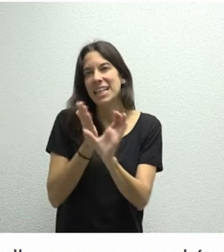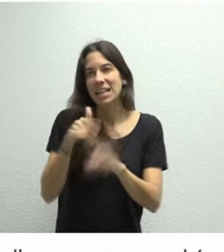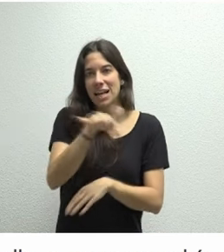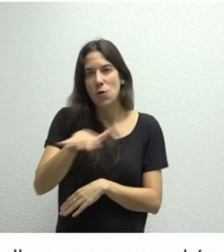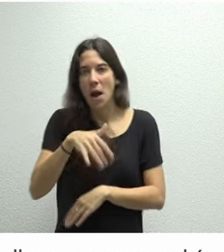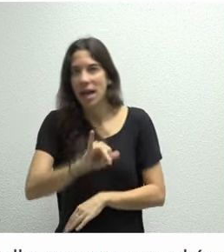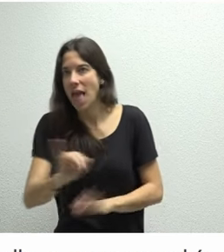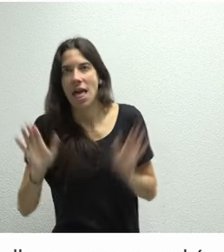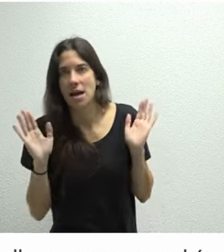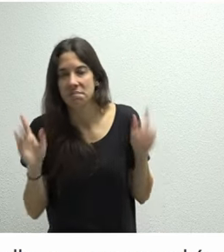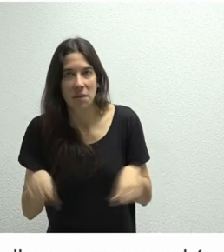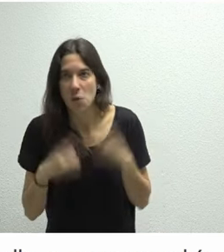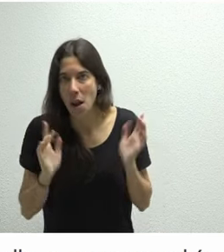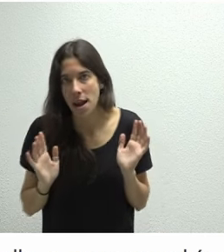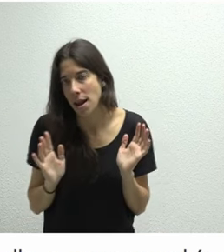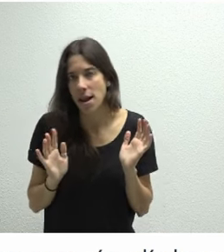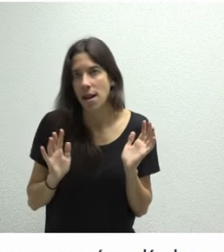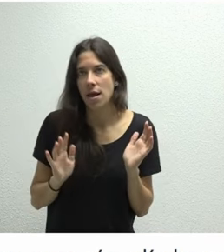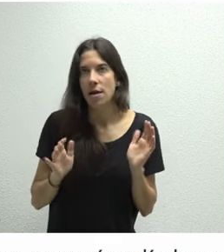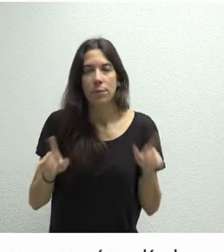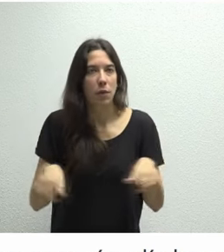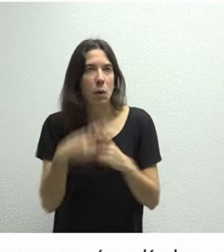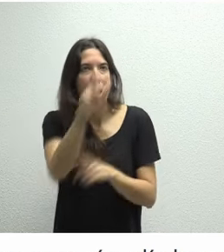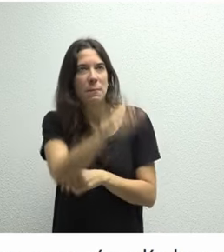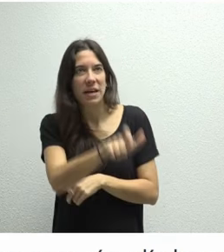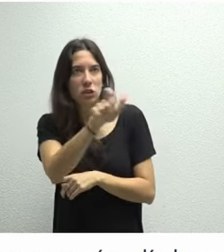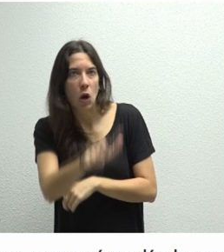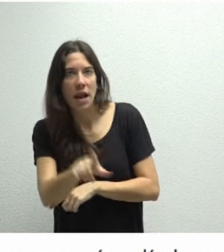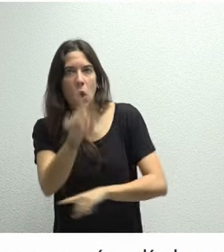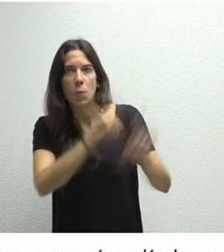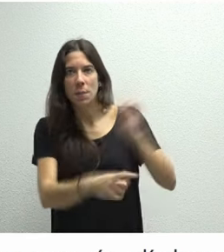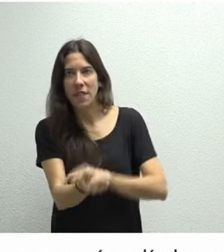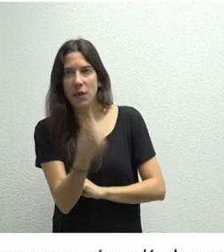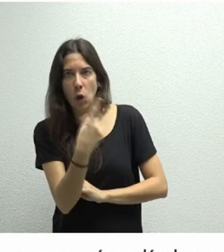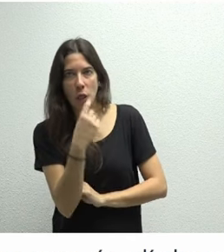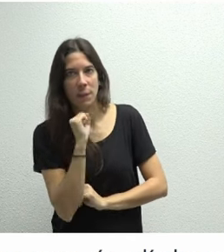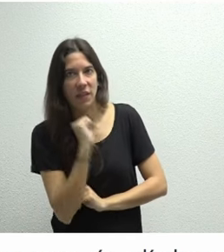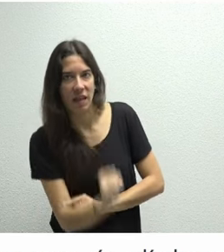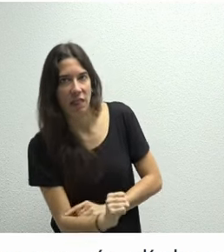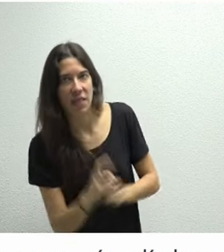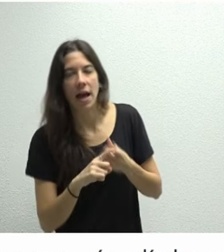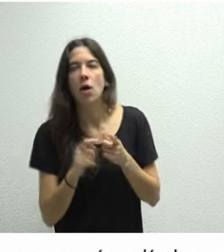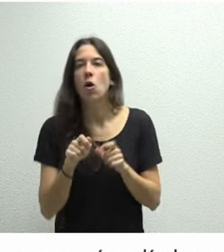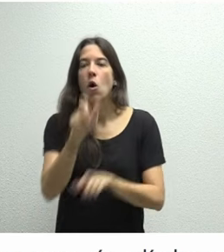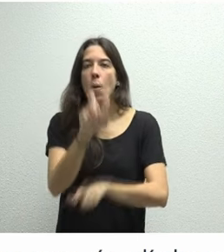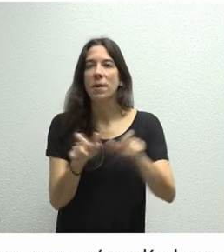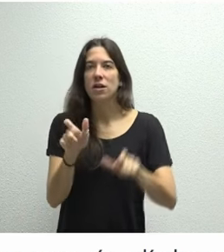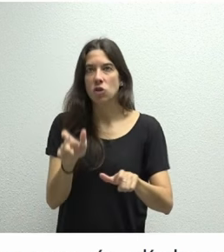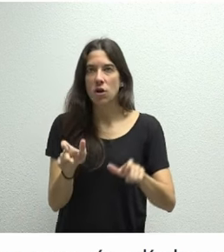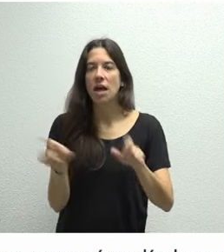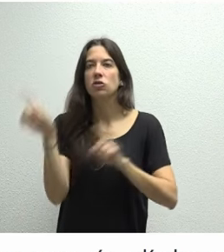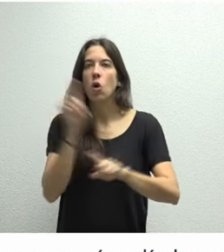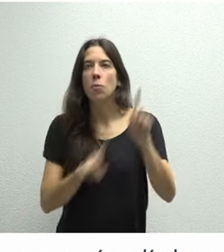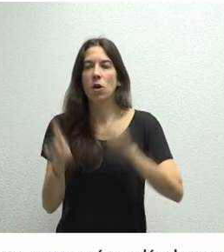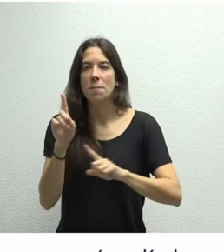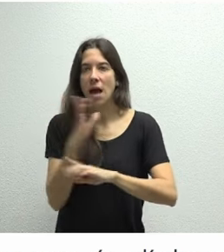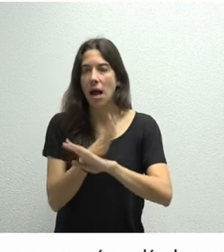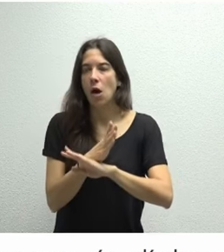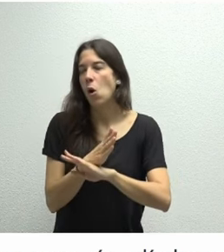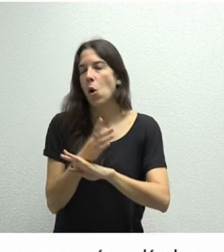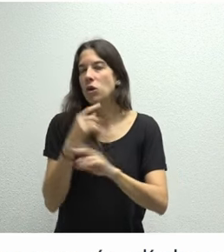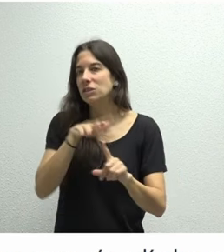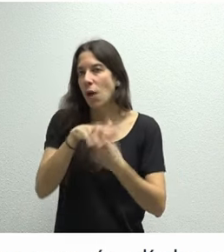vale es decir en personas con problemas de drogodependencia en problemas con personas o condición de discapacidad